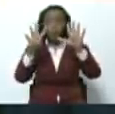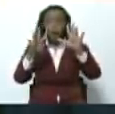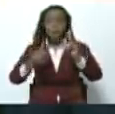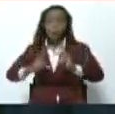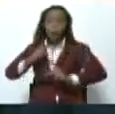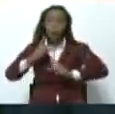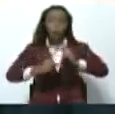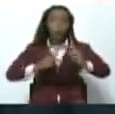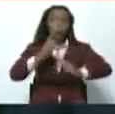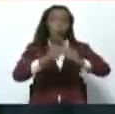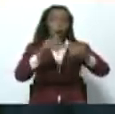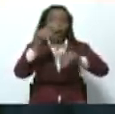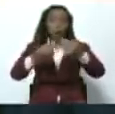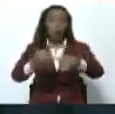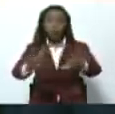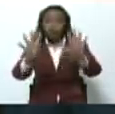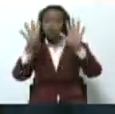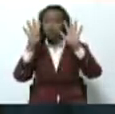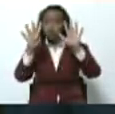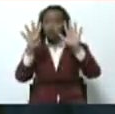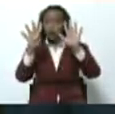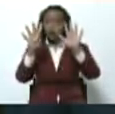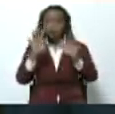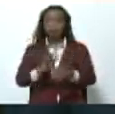9 procesos electorales,